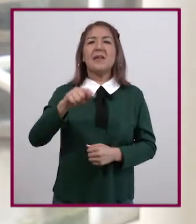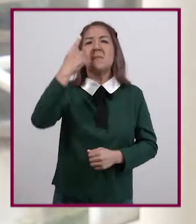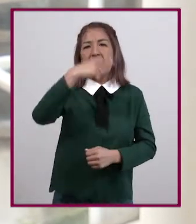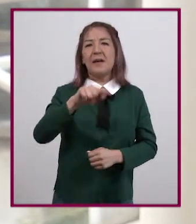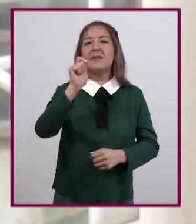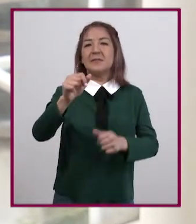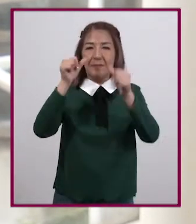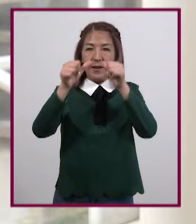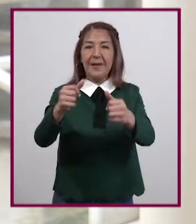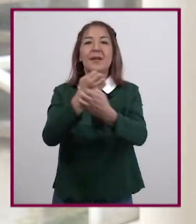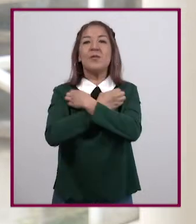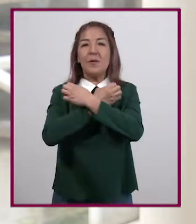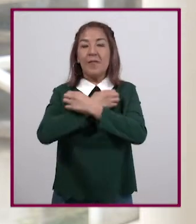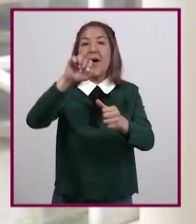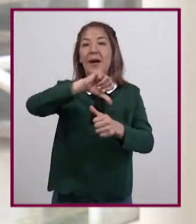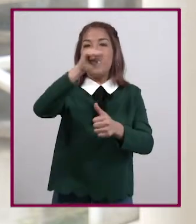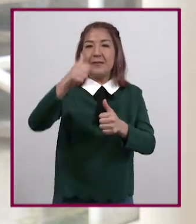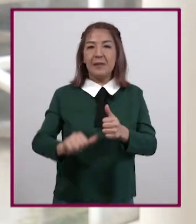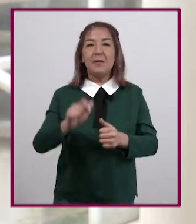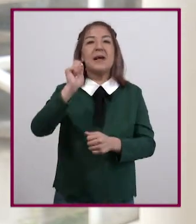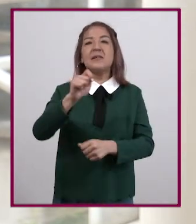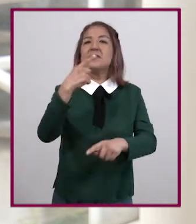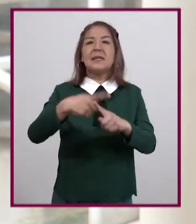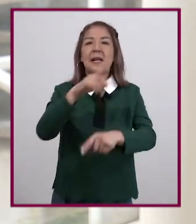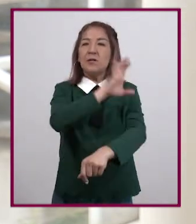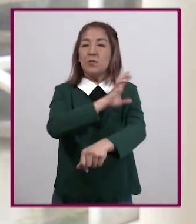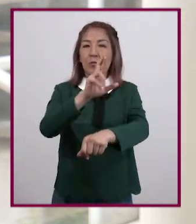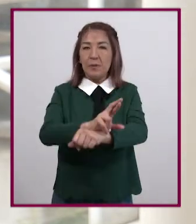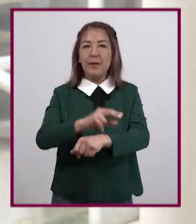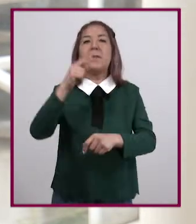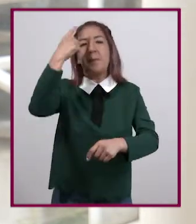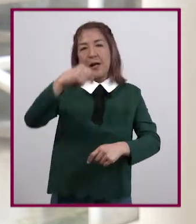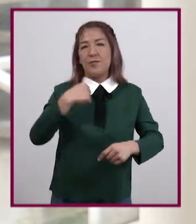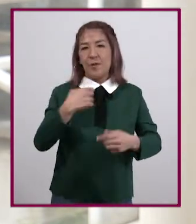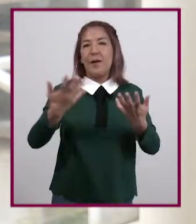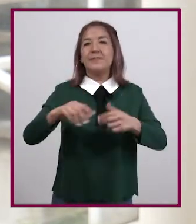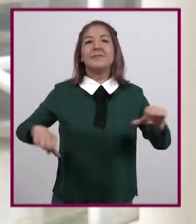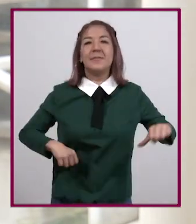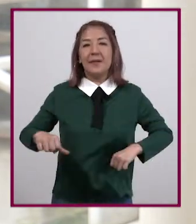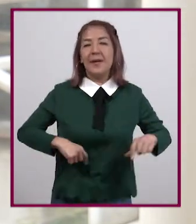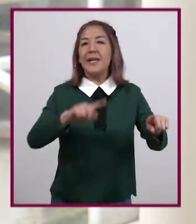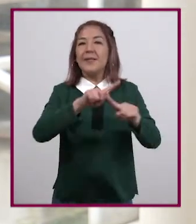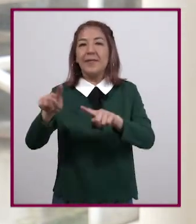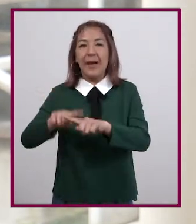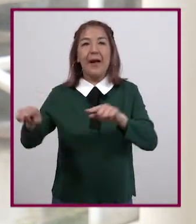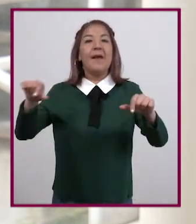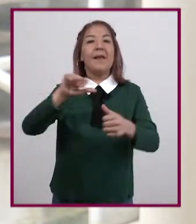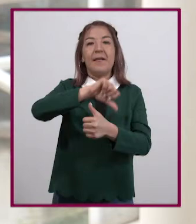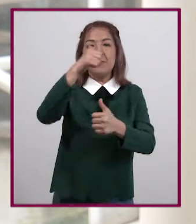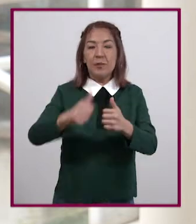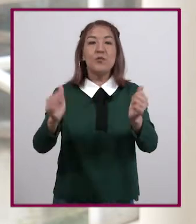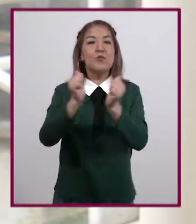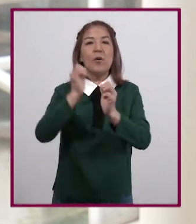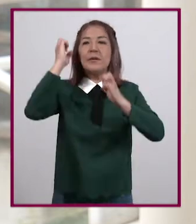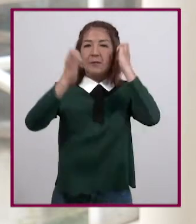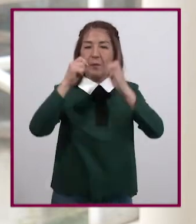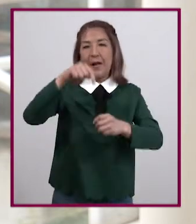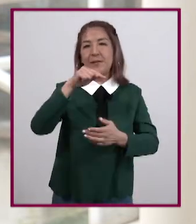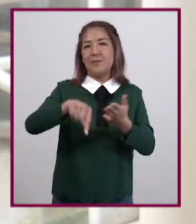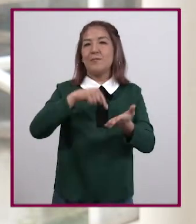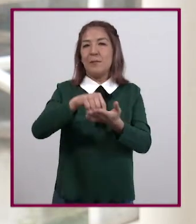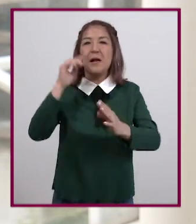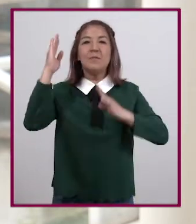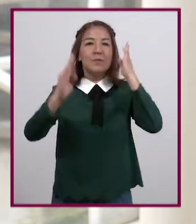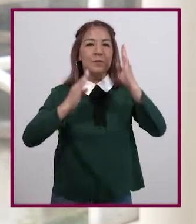área de servicios educativos y artísticos, llevando la coordinación de las actividades artísticas y las exposiciones